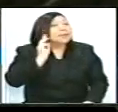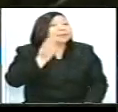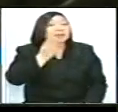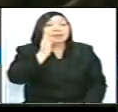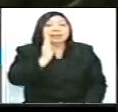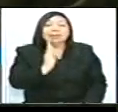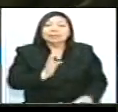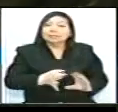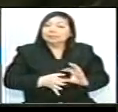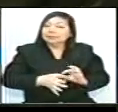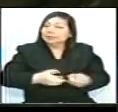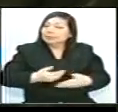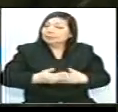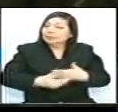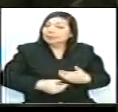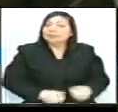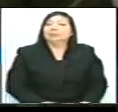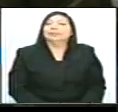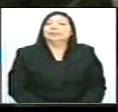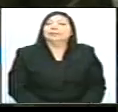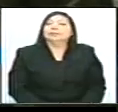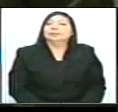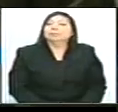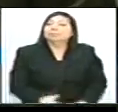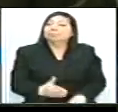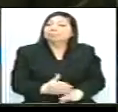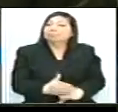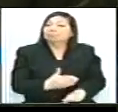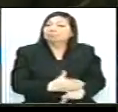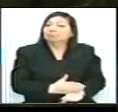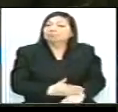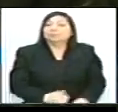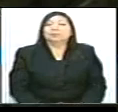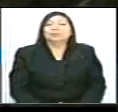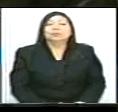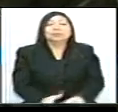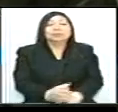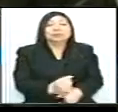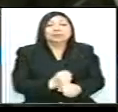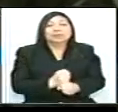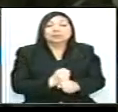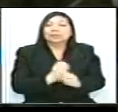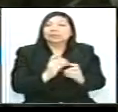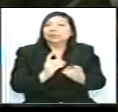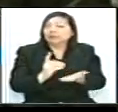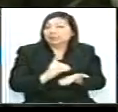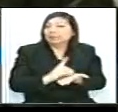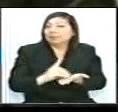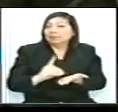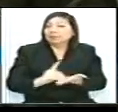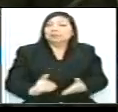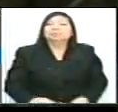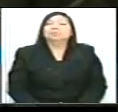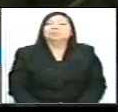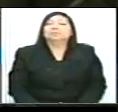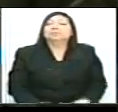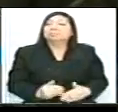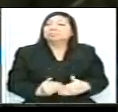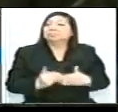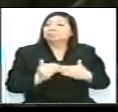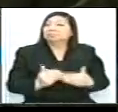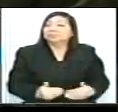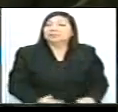fortalecer las cadenas productivas para el desarrollo sostenible del departamento, ampliar